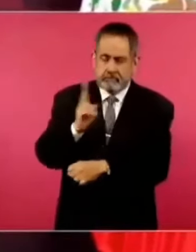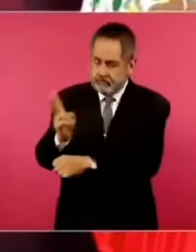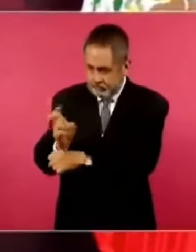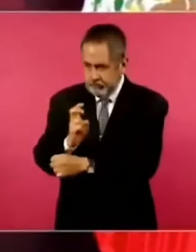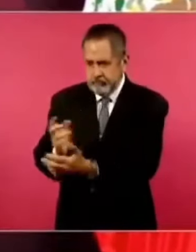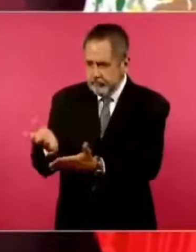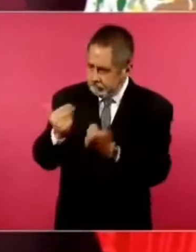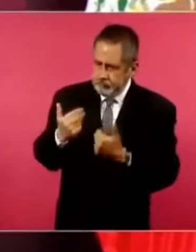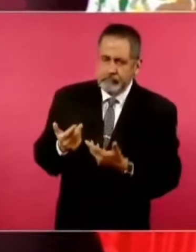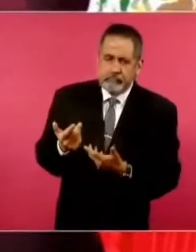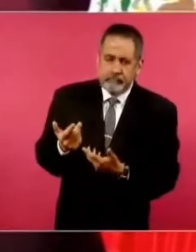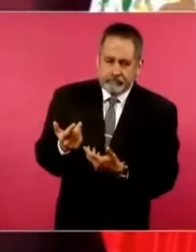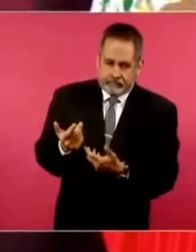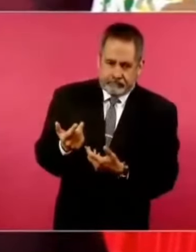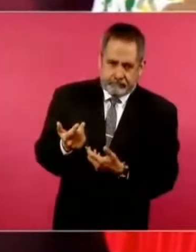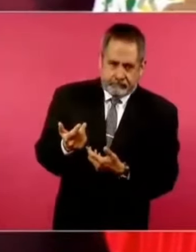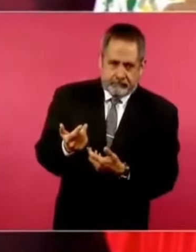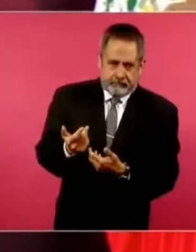para